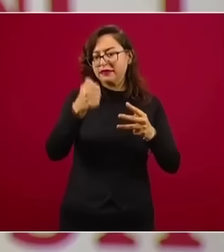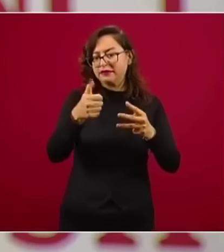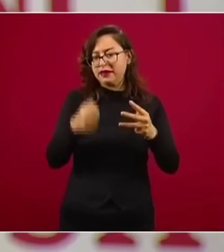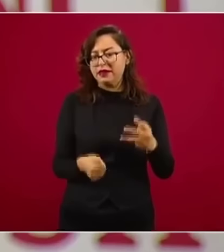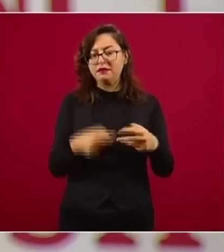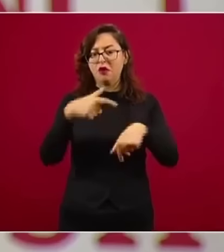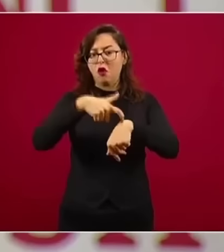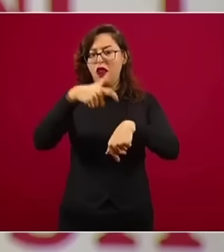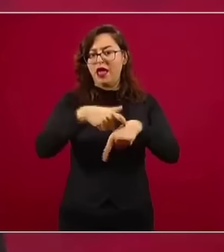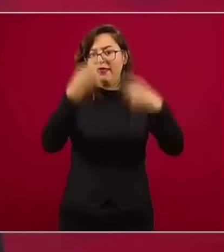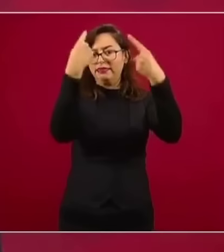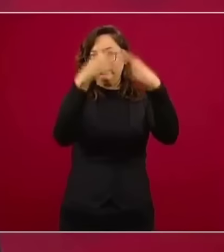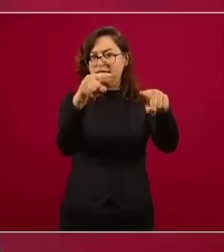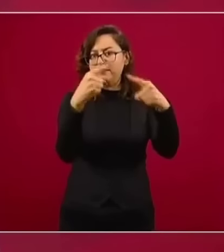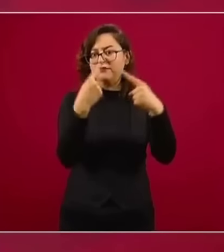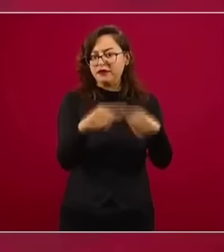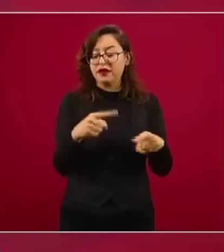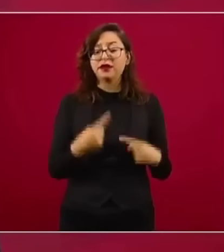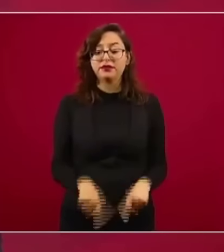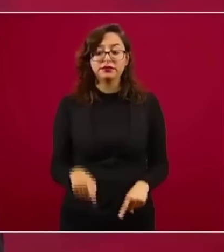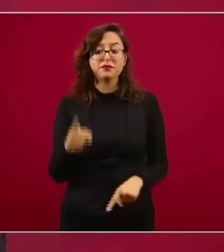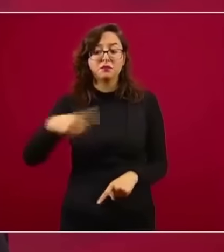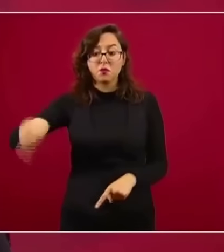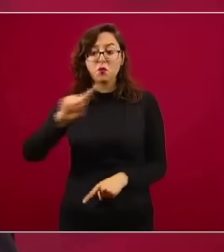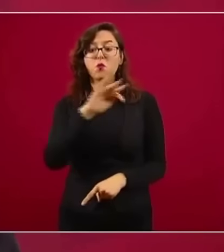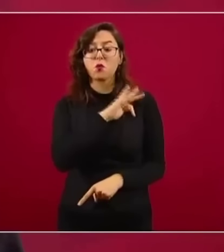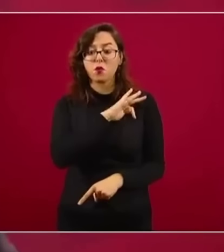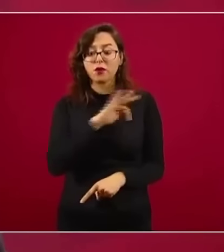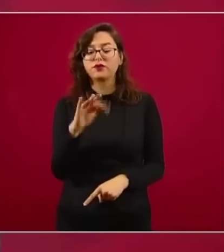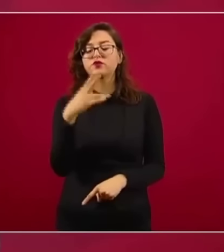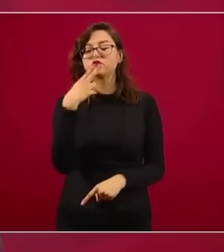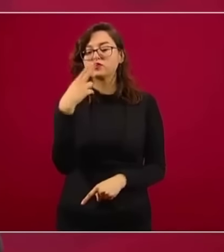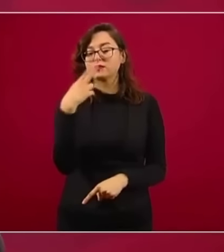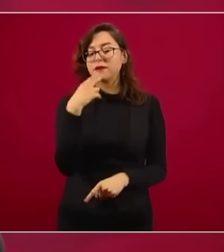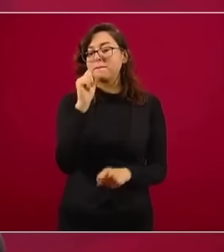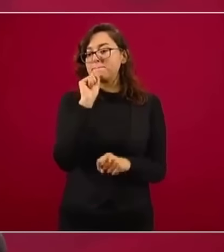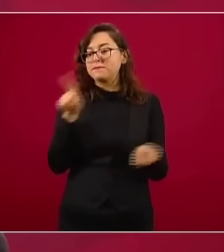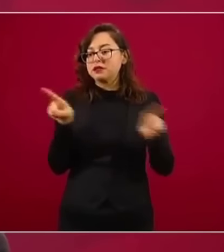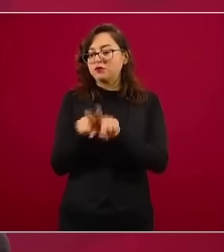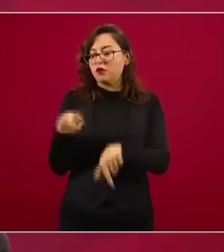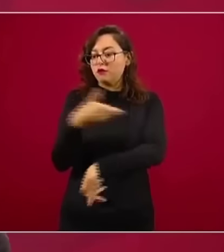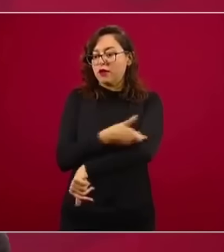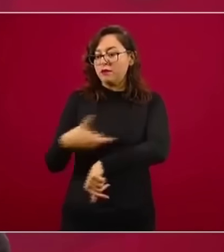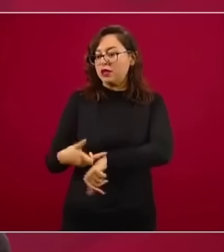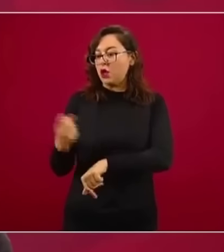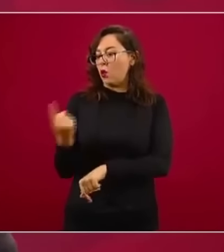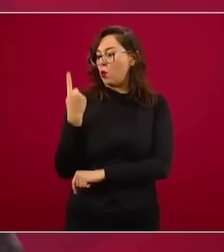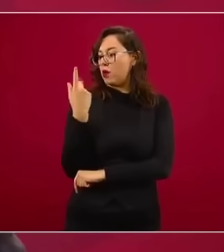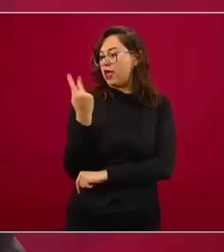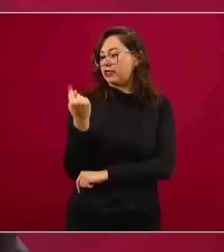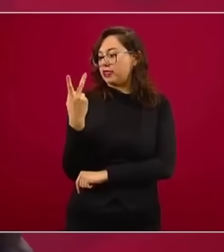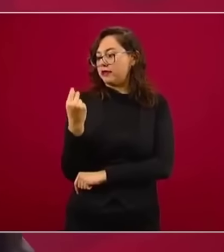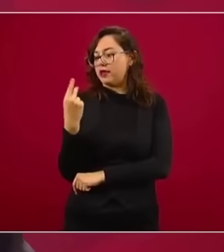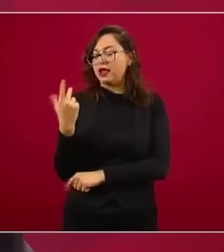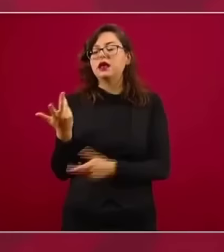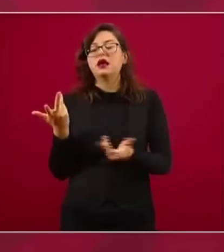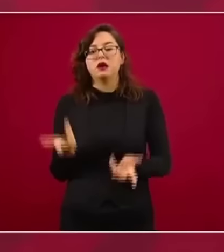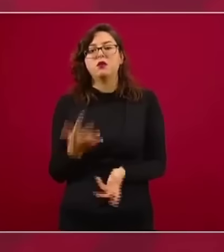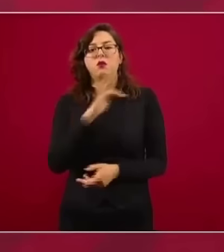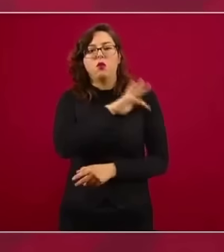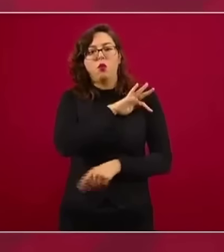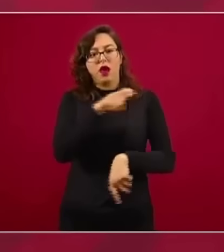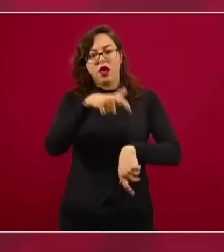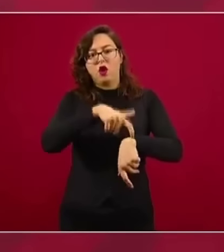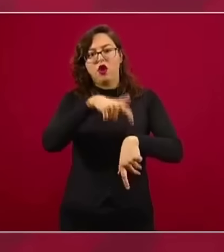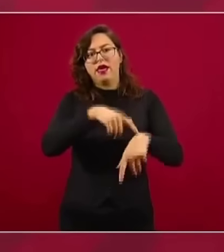horarios familiares e incluso familias que solo tengan una televisión pueden darle acceso a